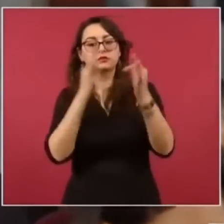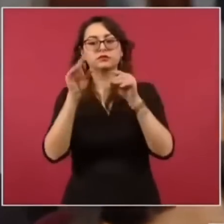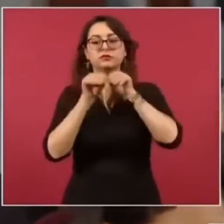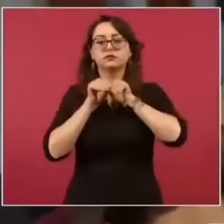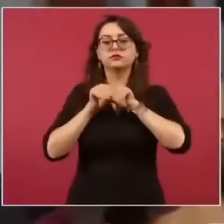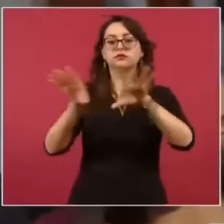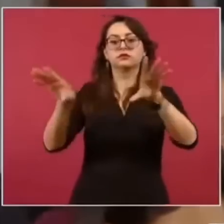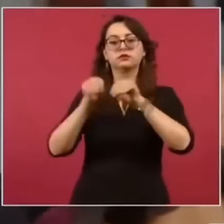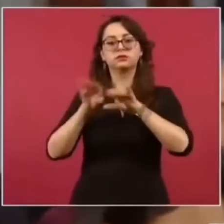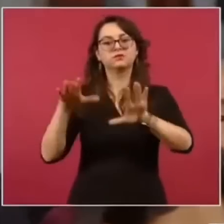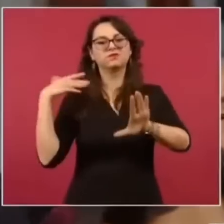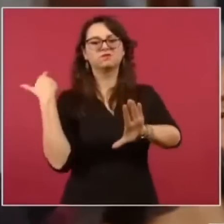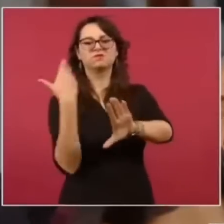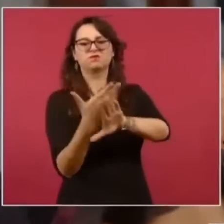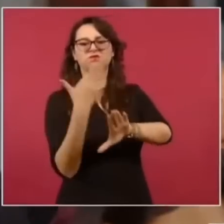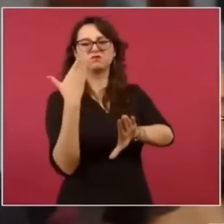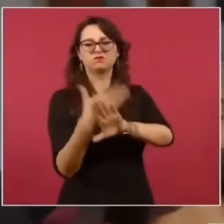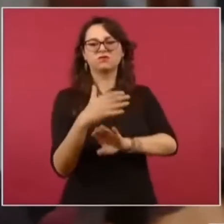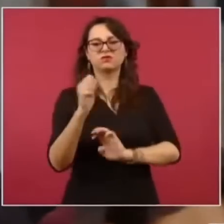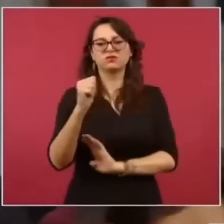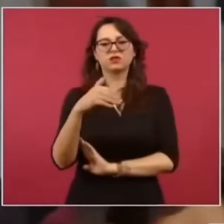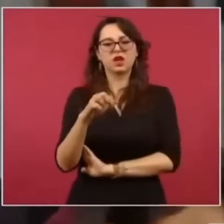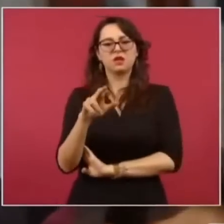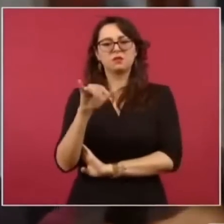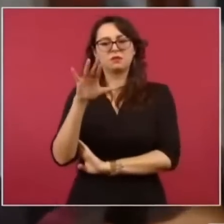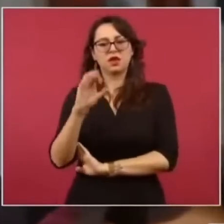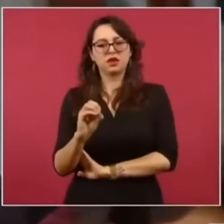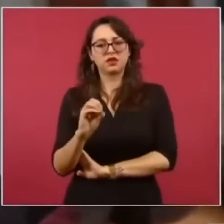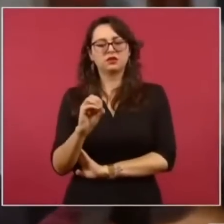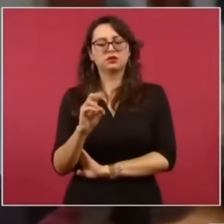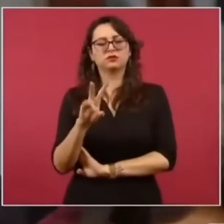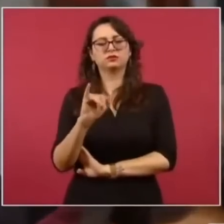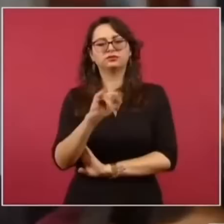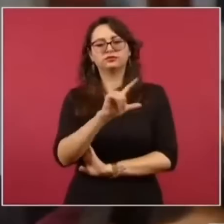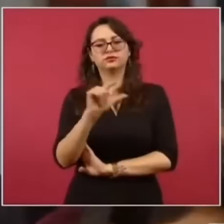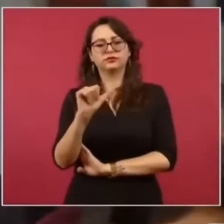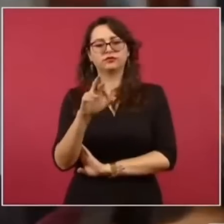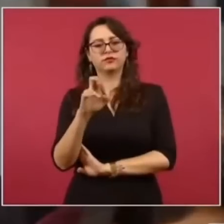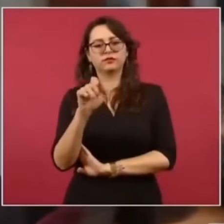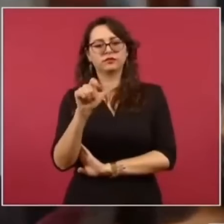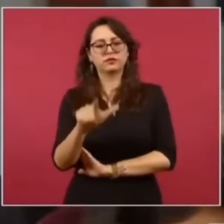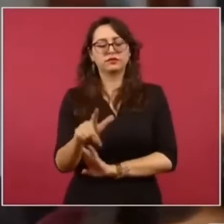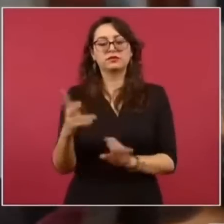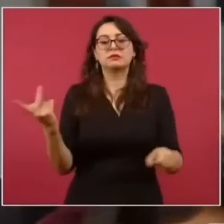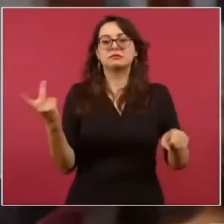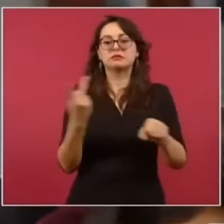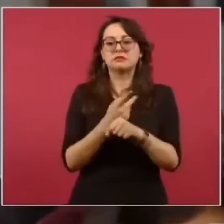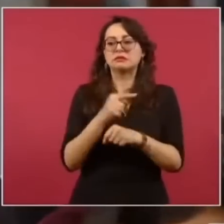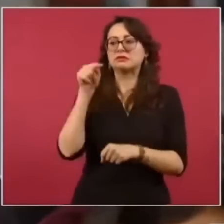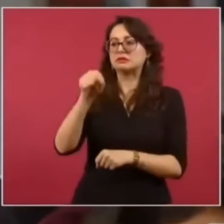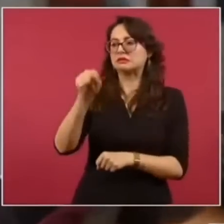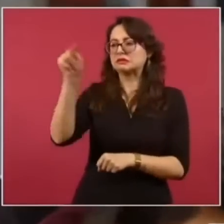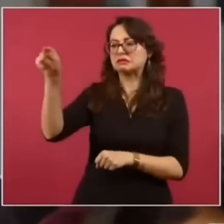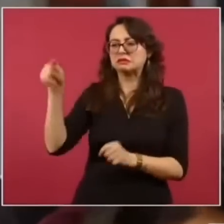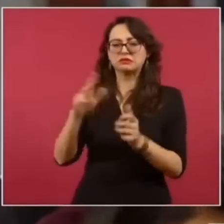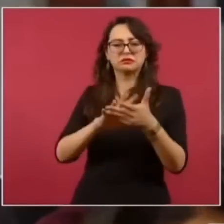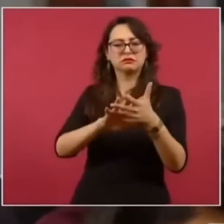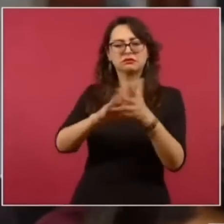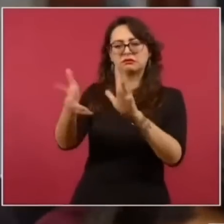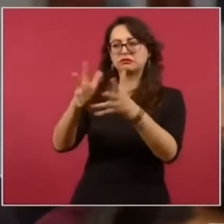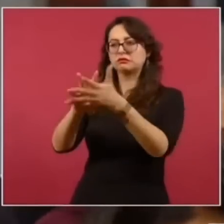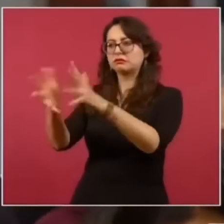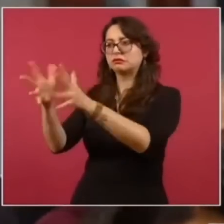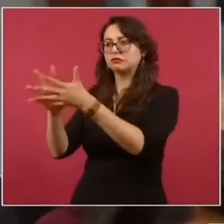estatal encabezada por el doctor Américo Villarreal, colgándose como buitres de los lamentables hechos de violencia que han ocurrido en la entidad.